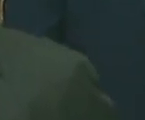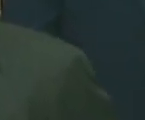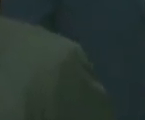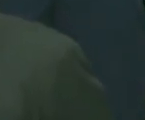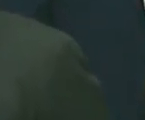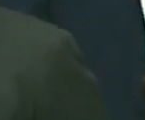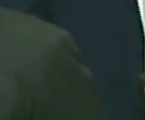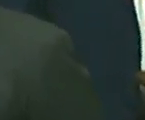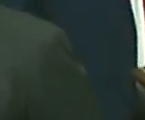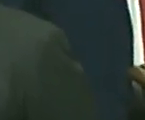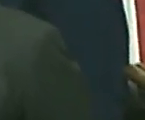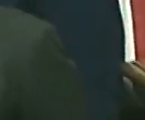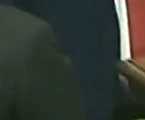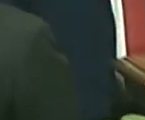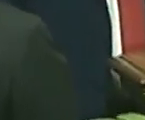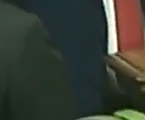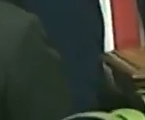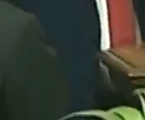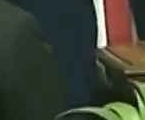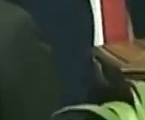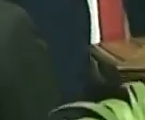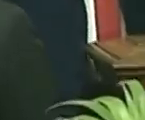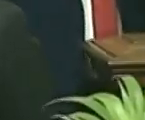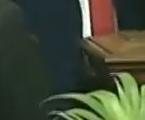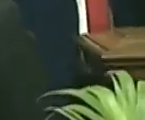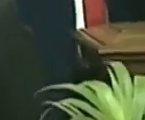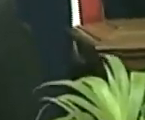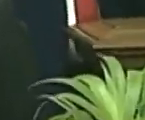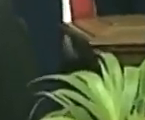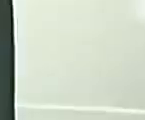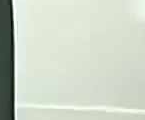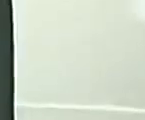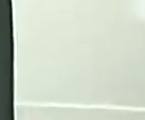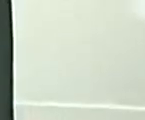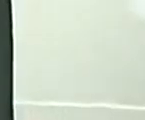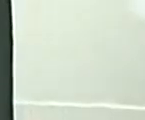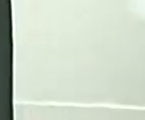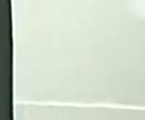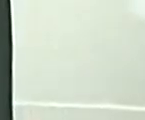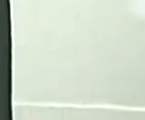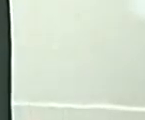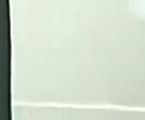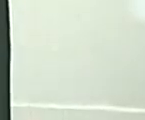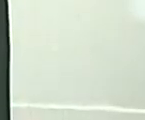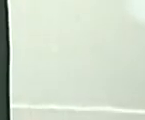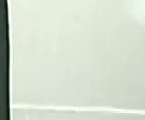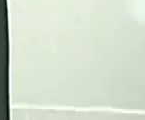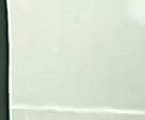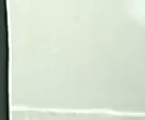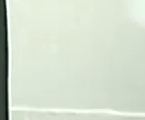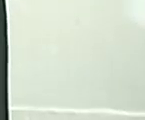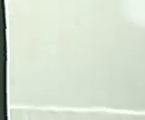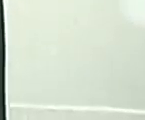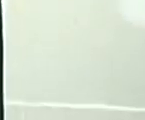dio, y si el despotismo, y si el despotismo le